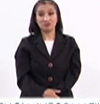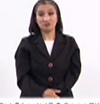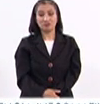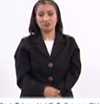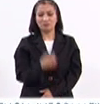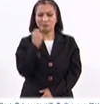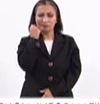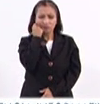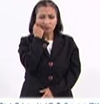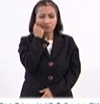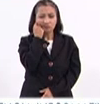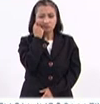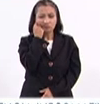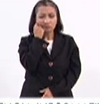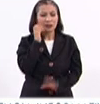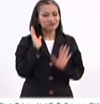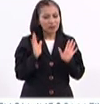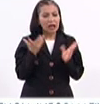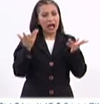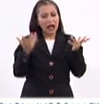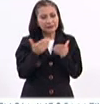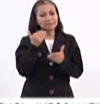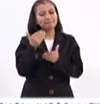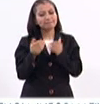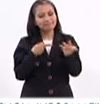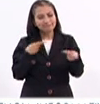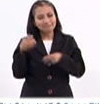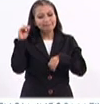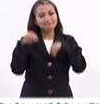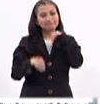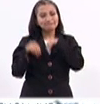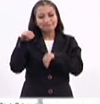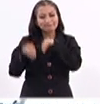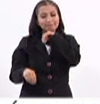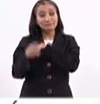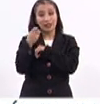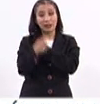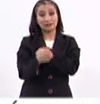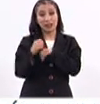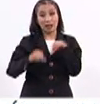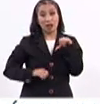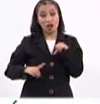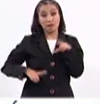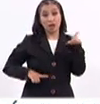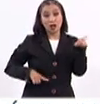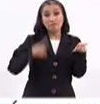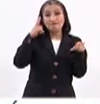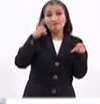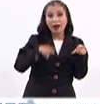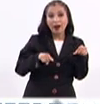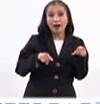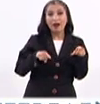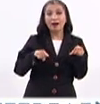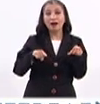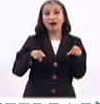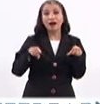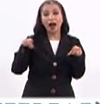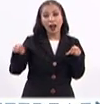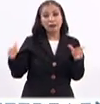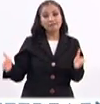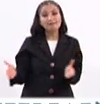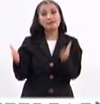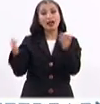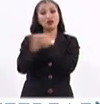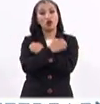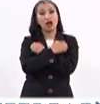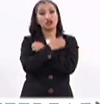Aún así, se llevó a cabo esta acción de gobierno para